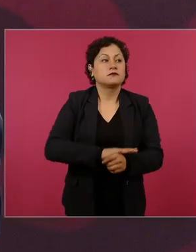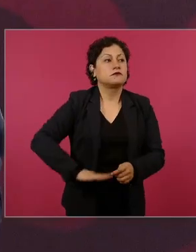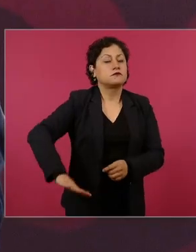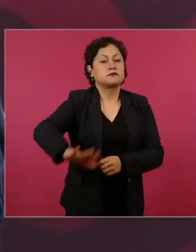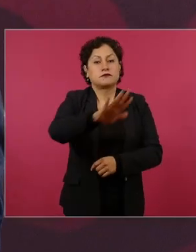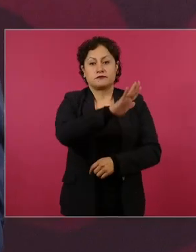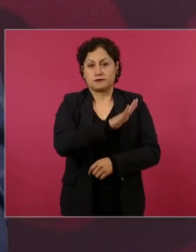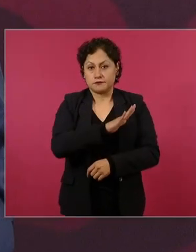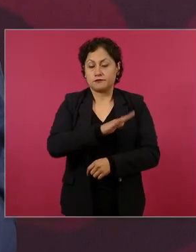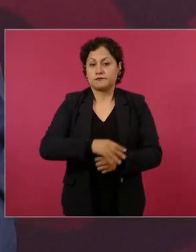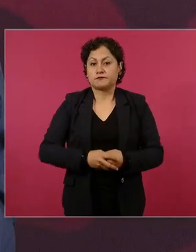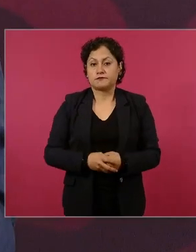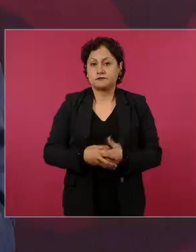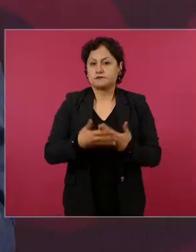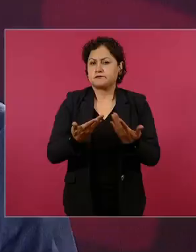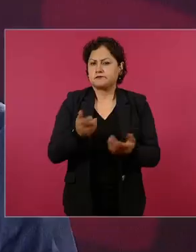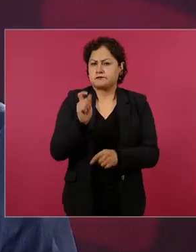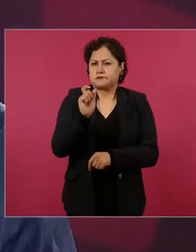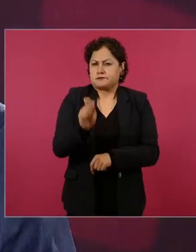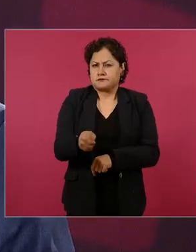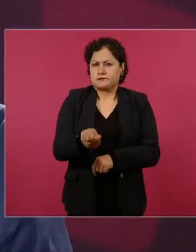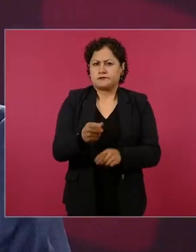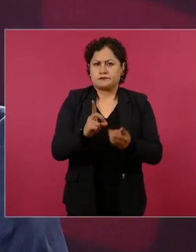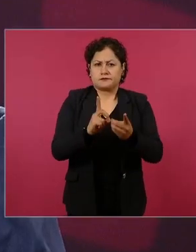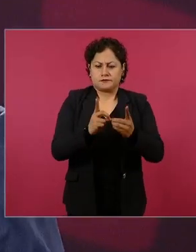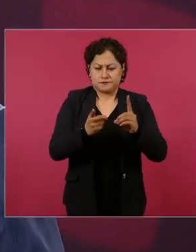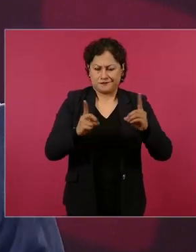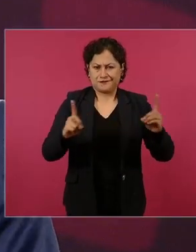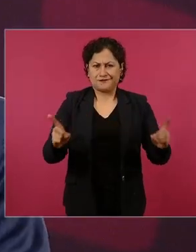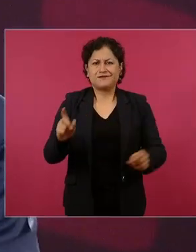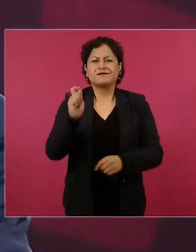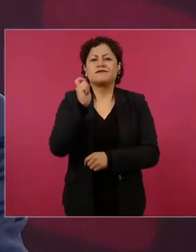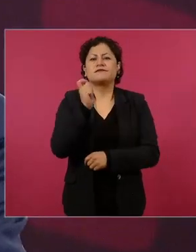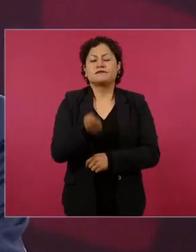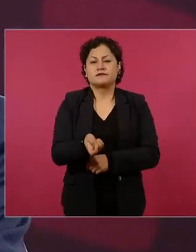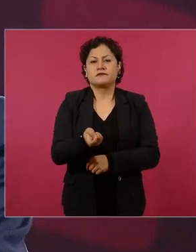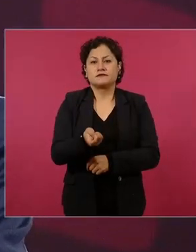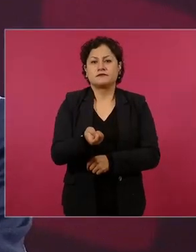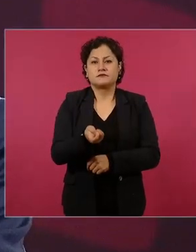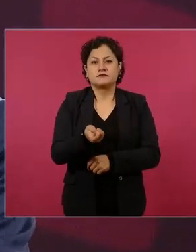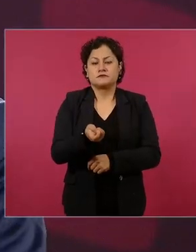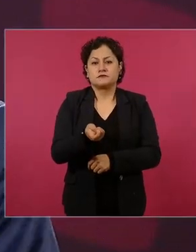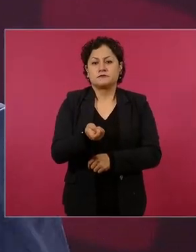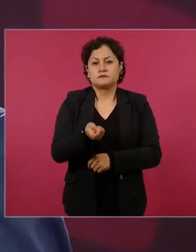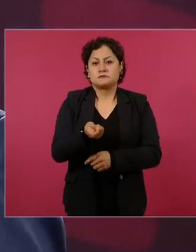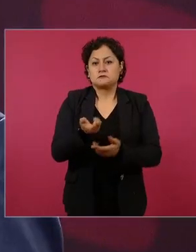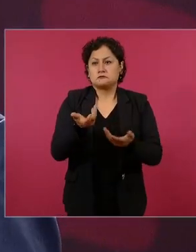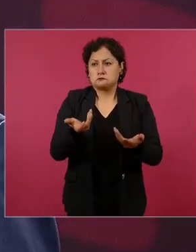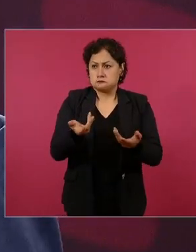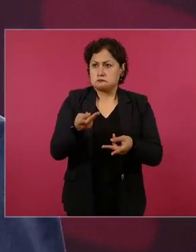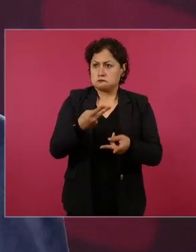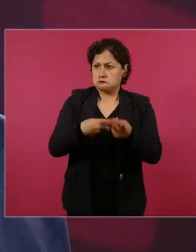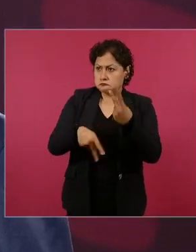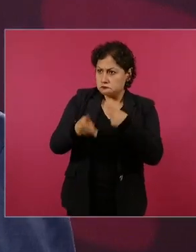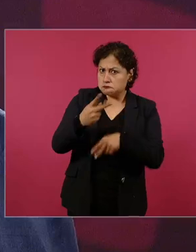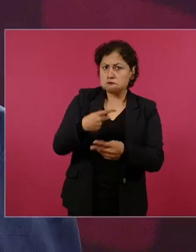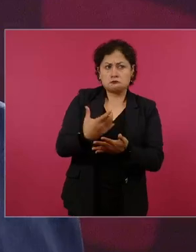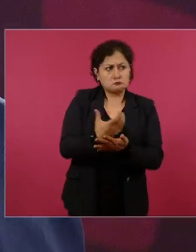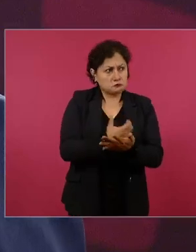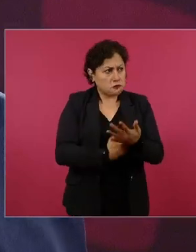desarrollo, que significa el que se pueda crear riqueza, pero